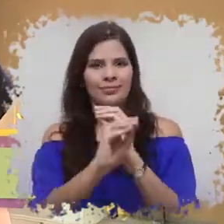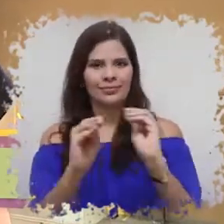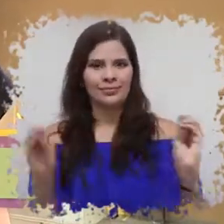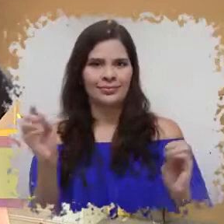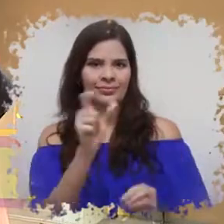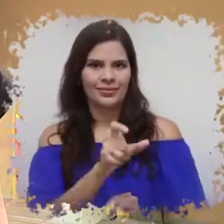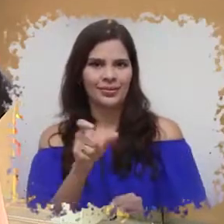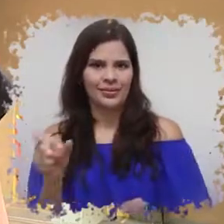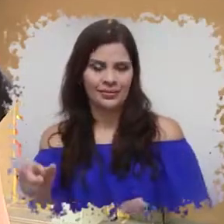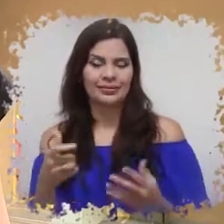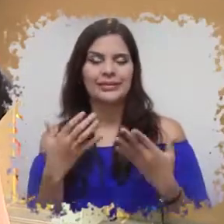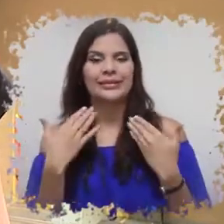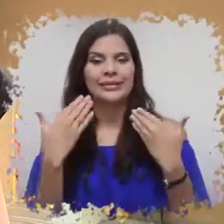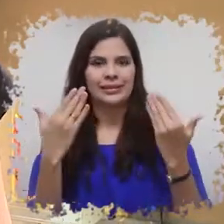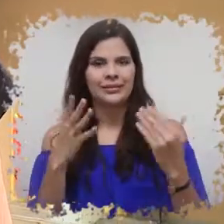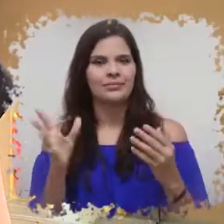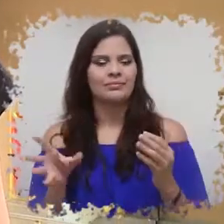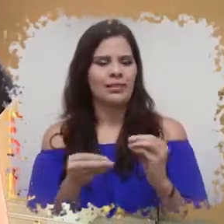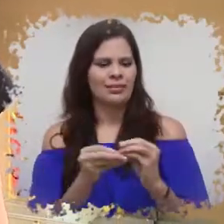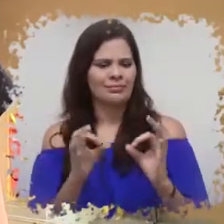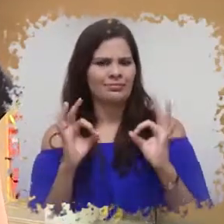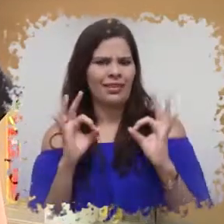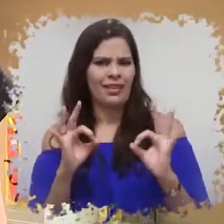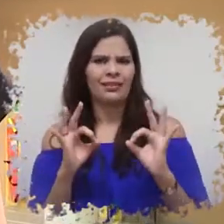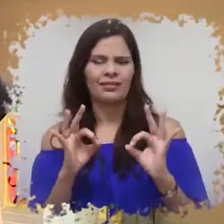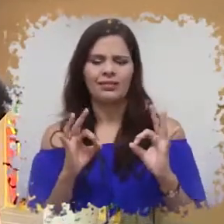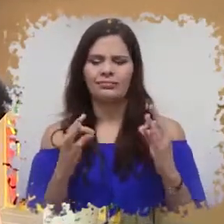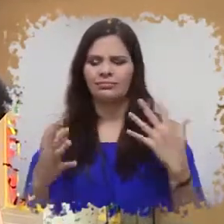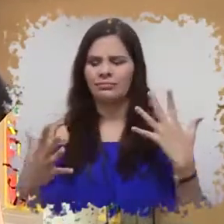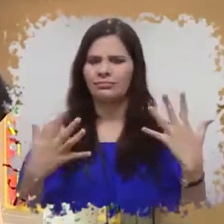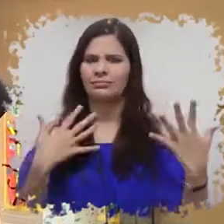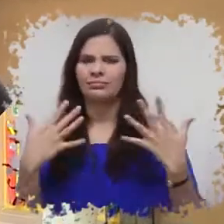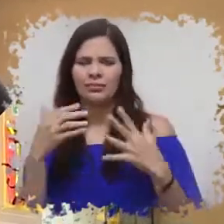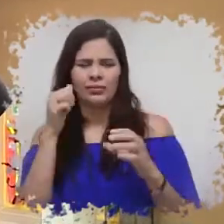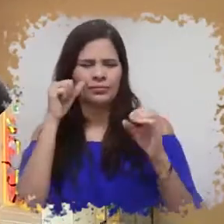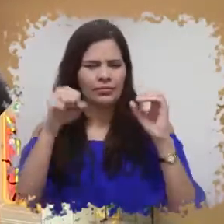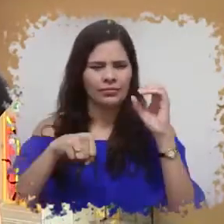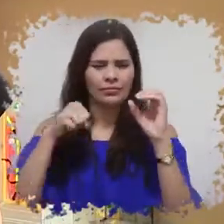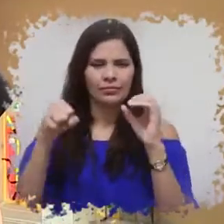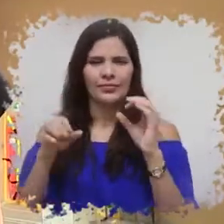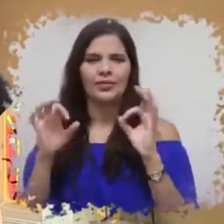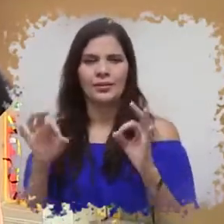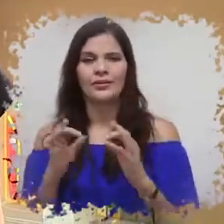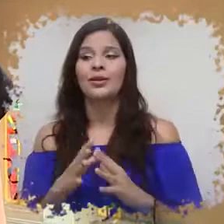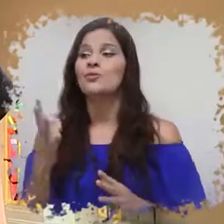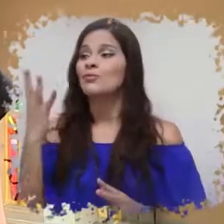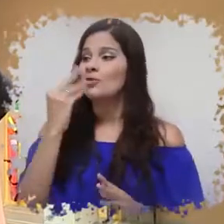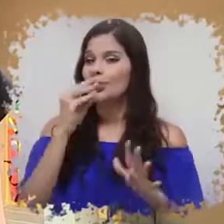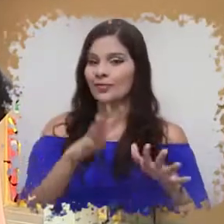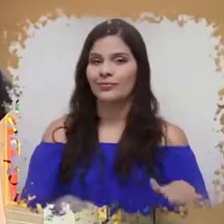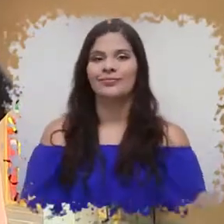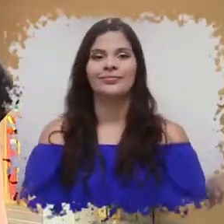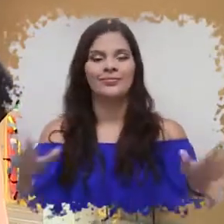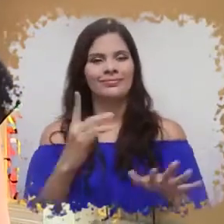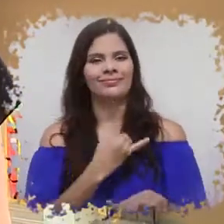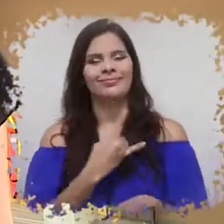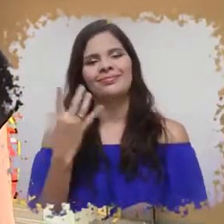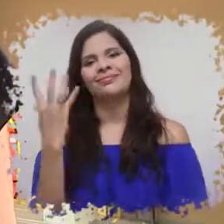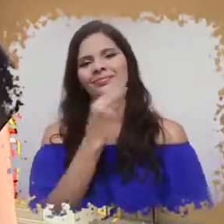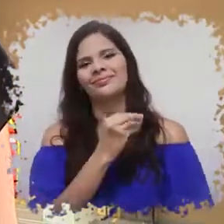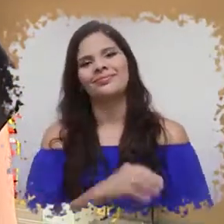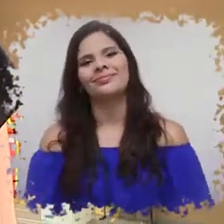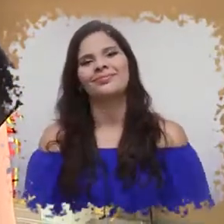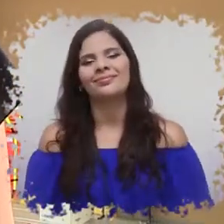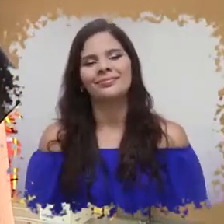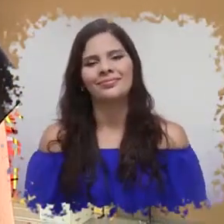algo importante para decirle a la gente, y que son hechas con calidad. Y de paso quiero felicitarlos por este